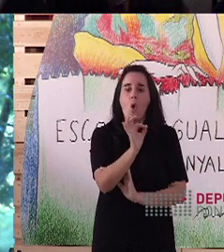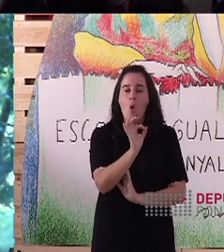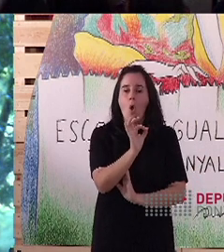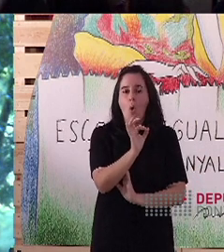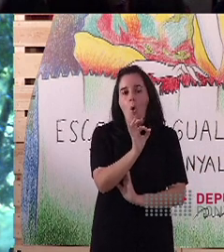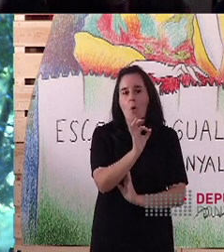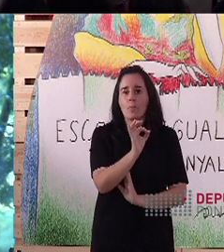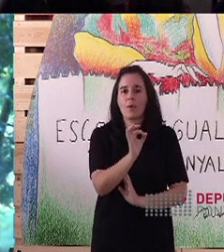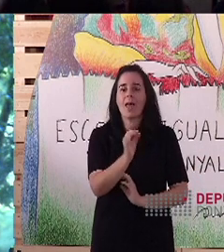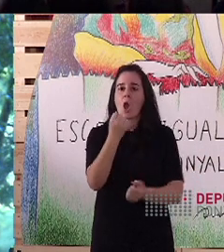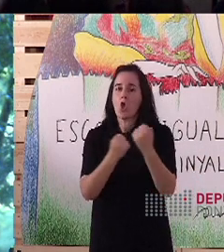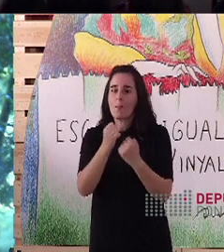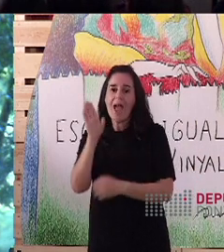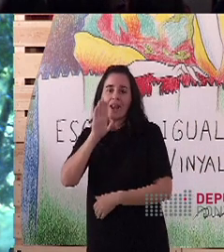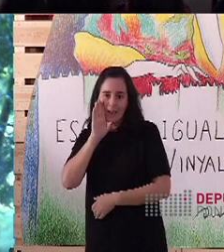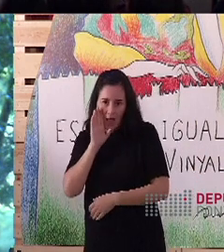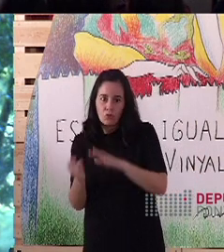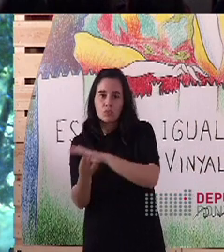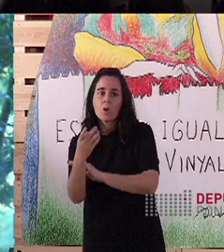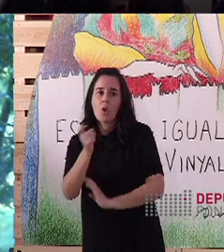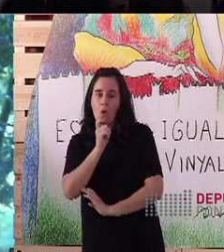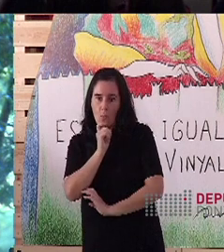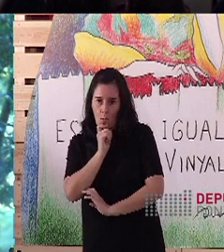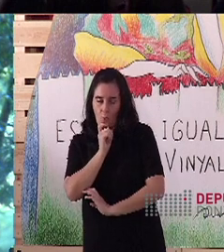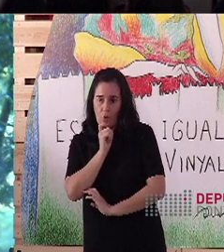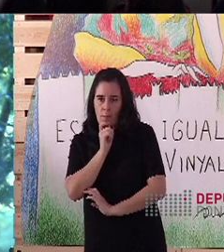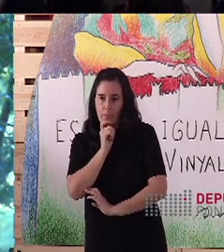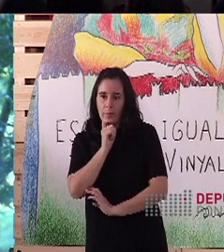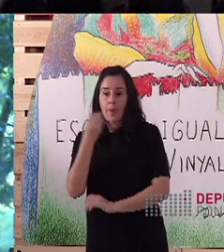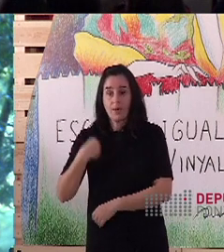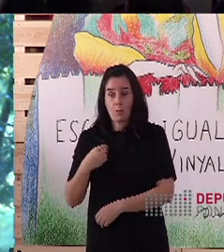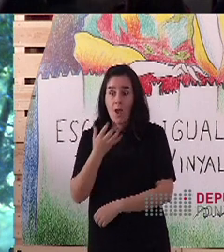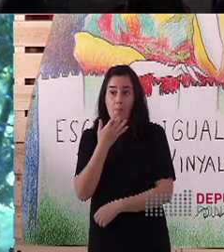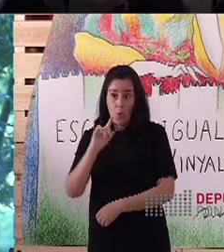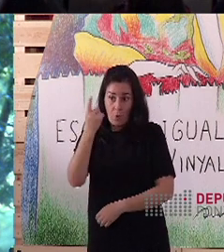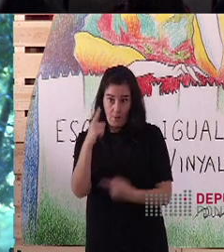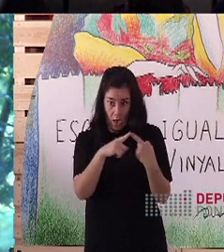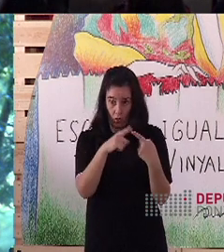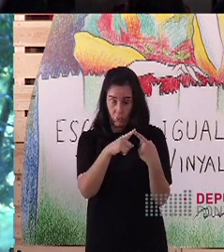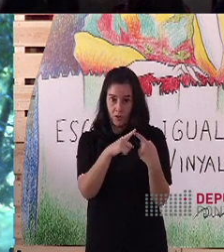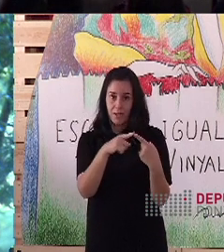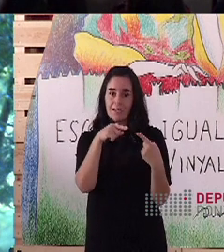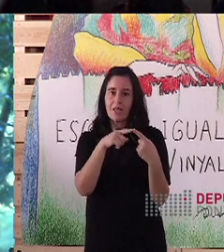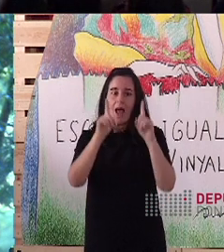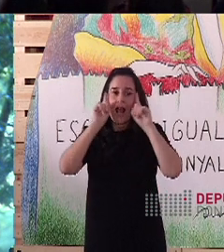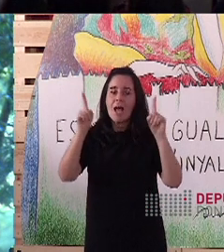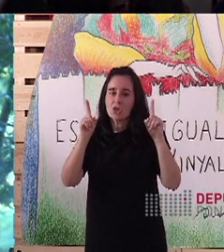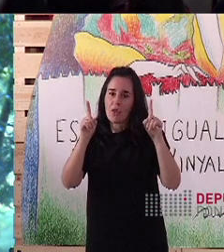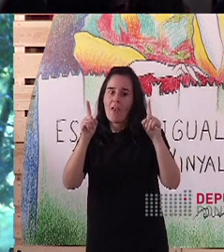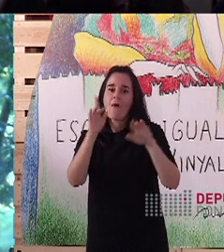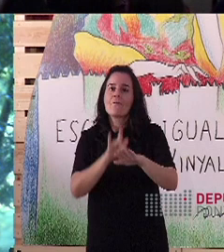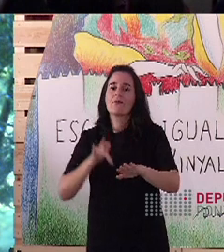cómo se forman las economías ilícitas. Este primer ejemplo es el caso de